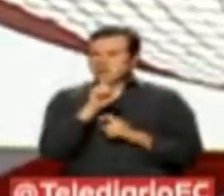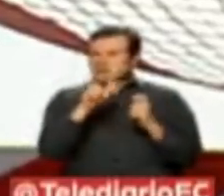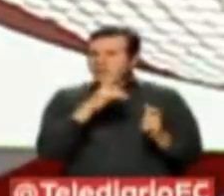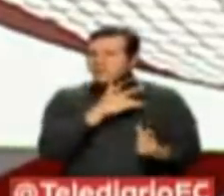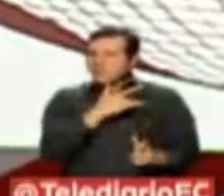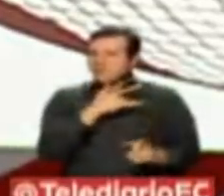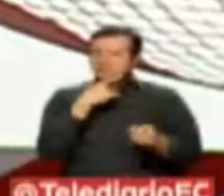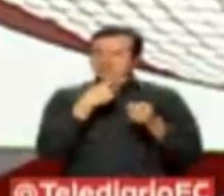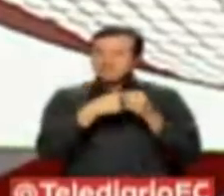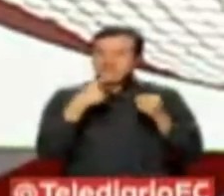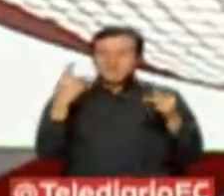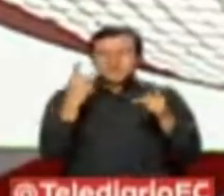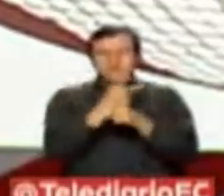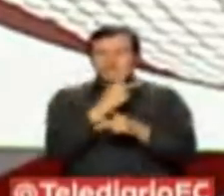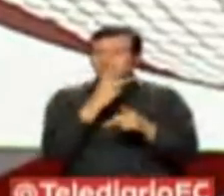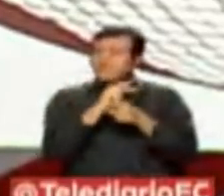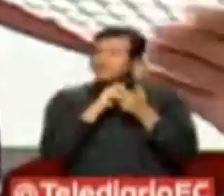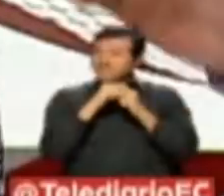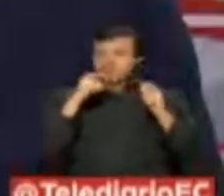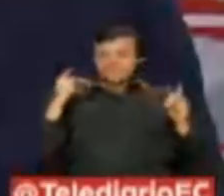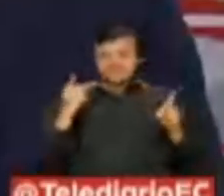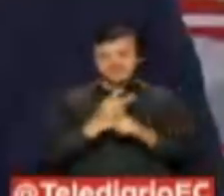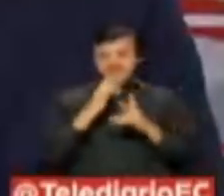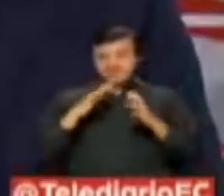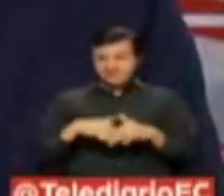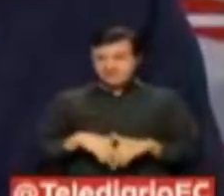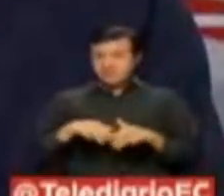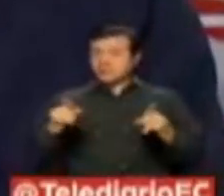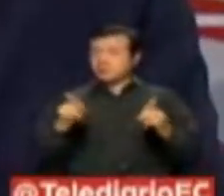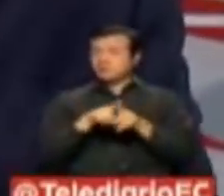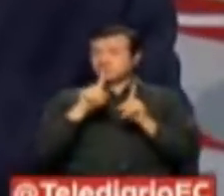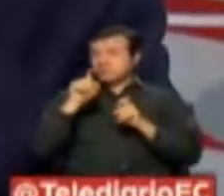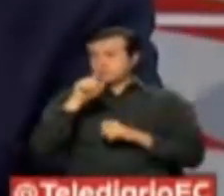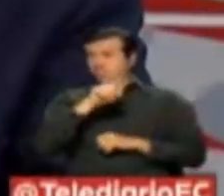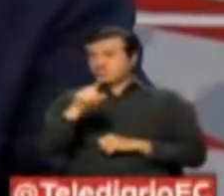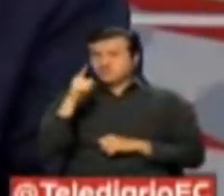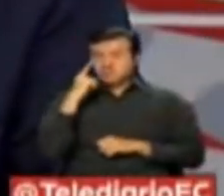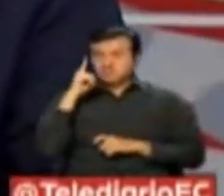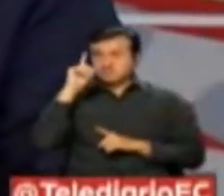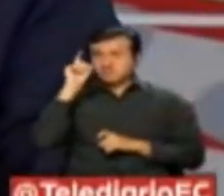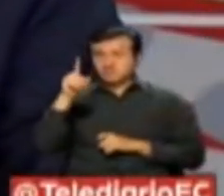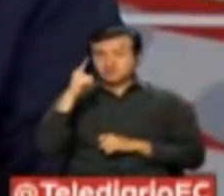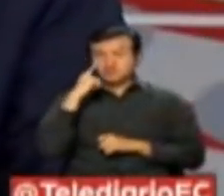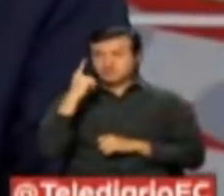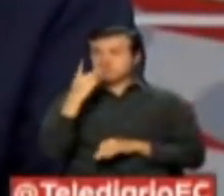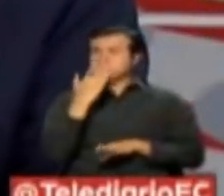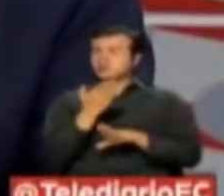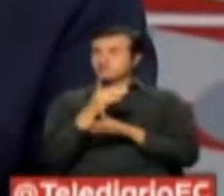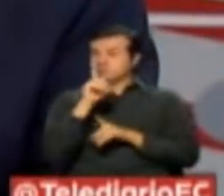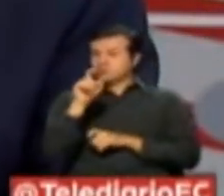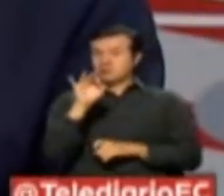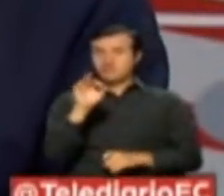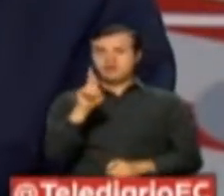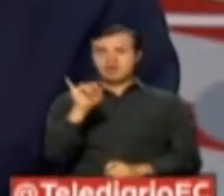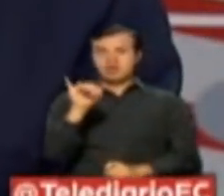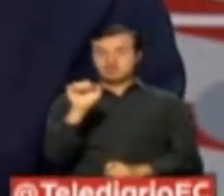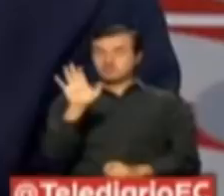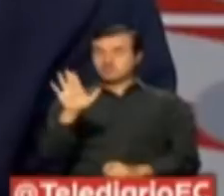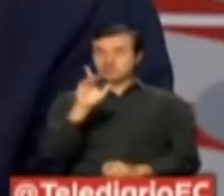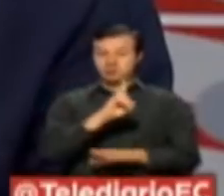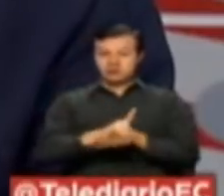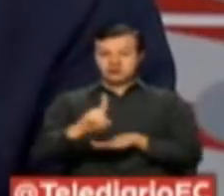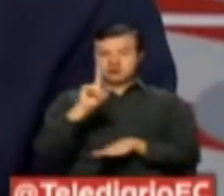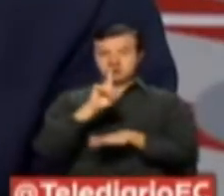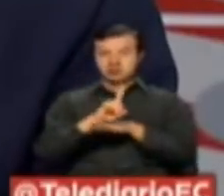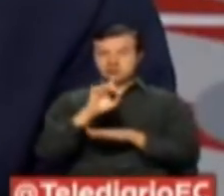te quito está viviendo el peor momento del mes está muy bien el mismo análisis o la misma pregunta el mismo planteamiento a francis romero director de la